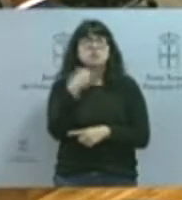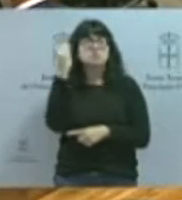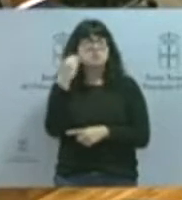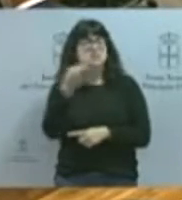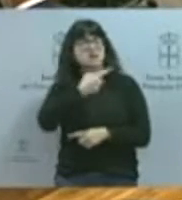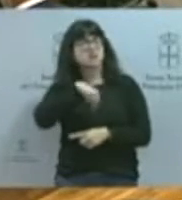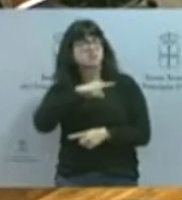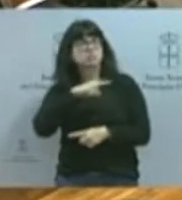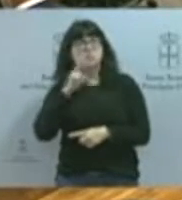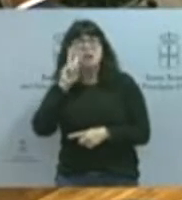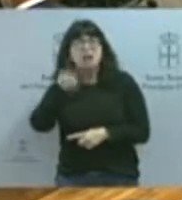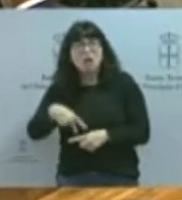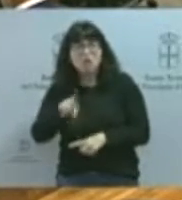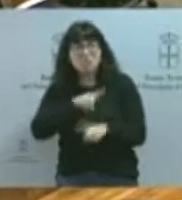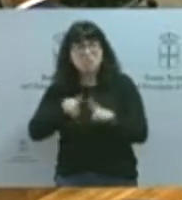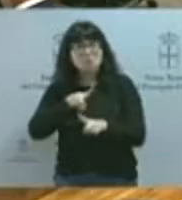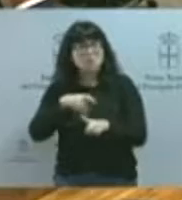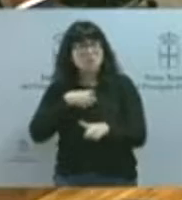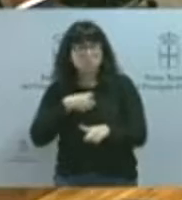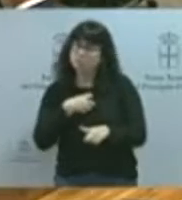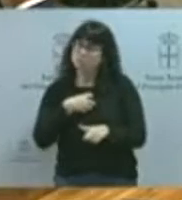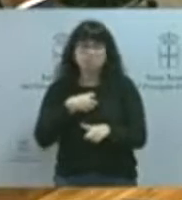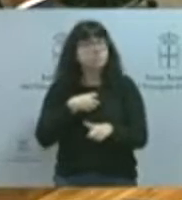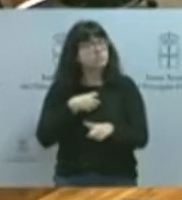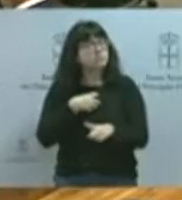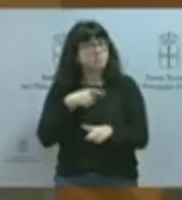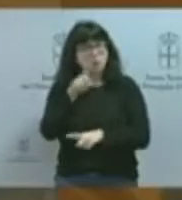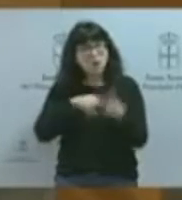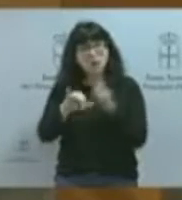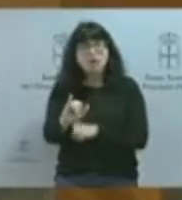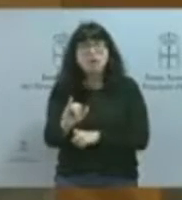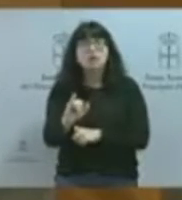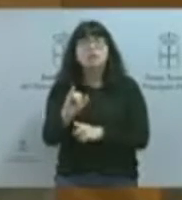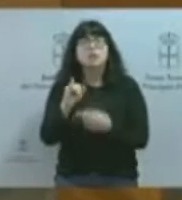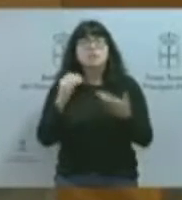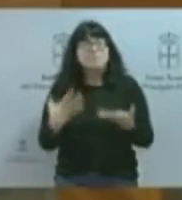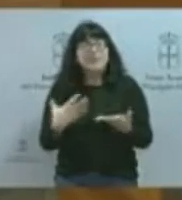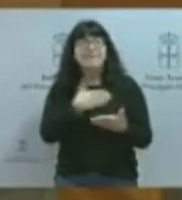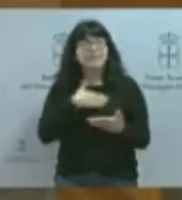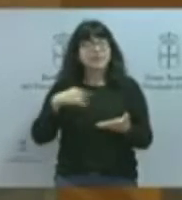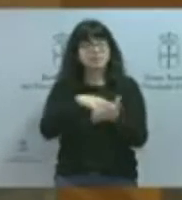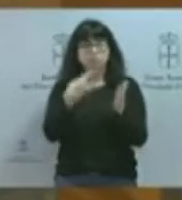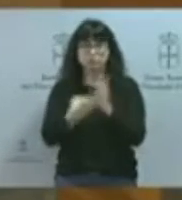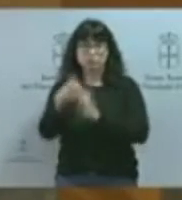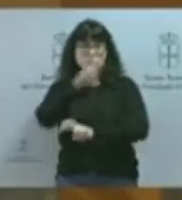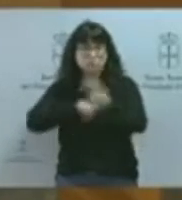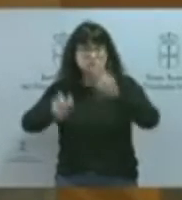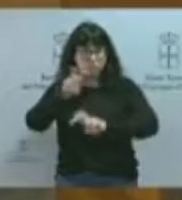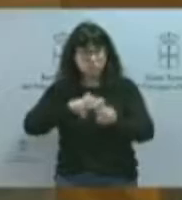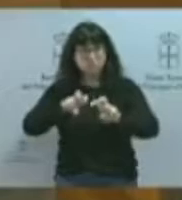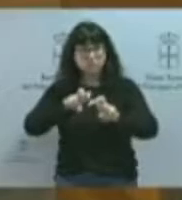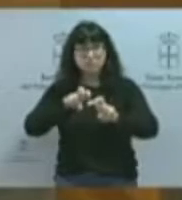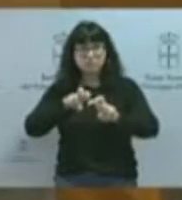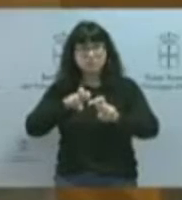contrario. Nosotros lo que buscamos es, ante los problemas, buscar soluciones. Y buscarlos, además, de forma amplia. Mire, antes se decía,